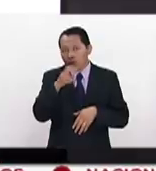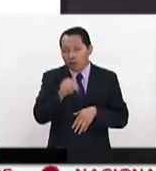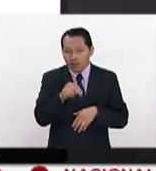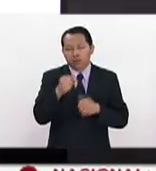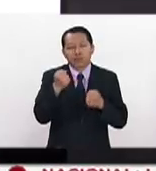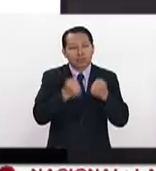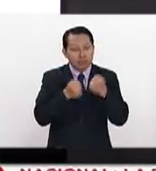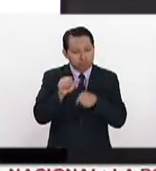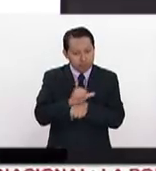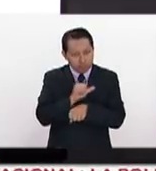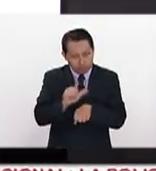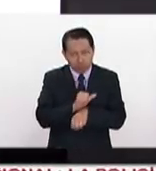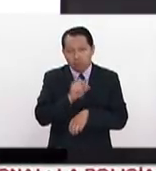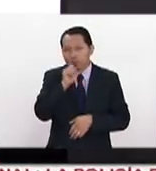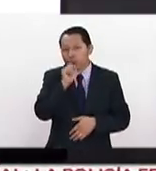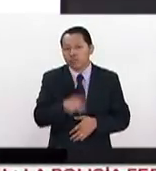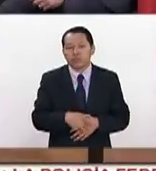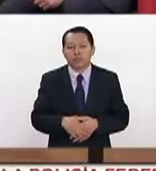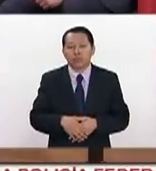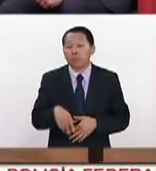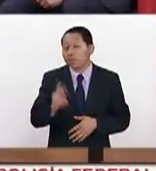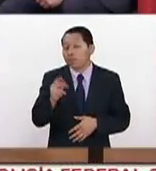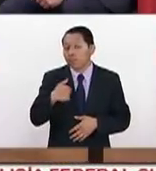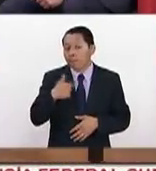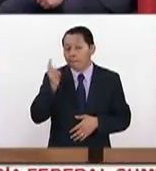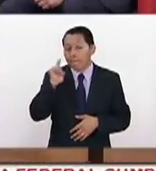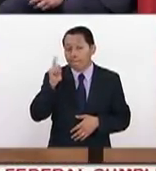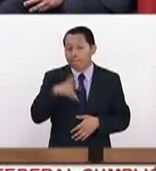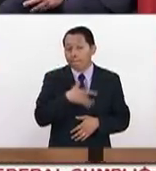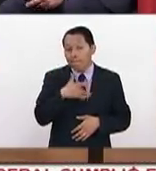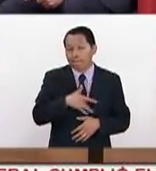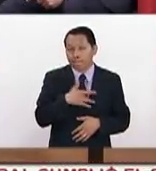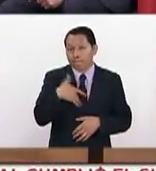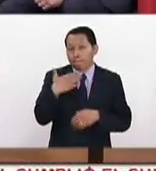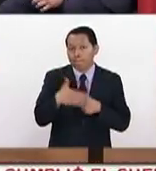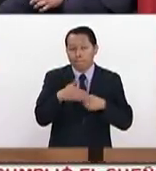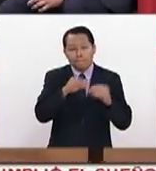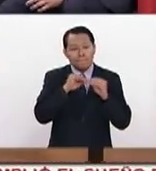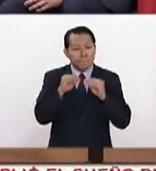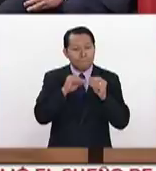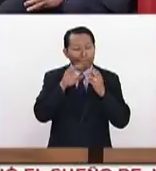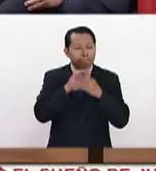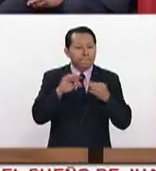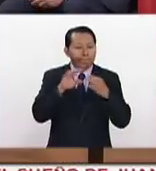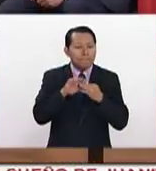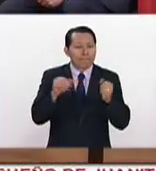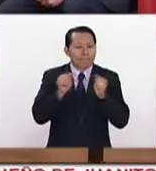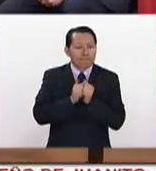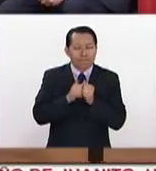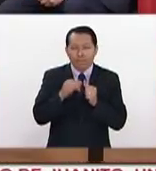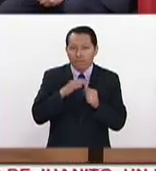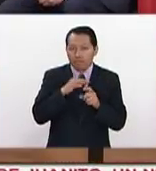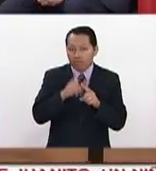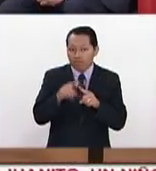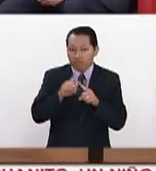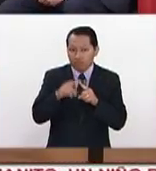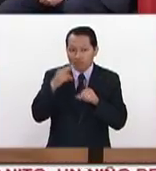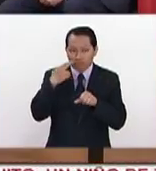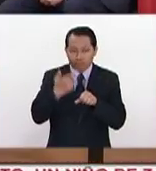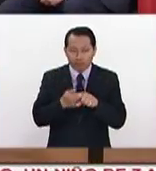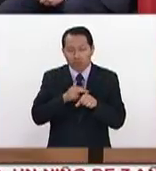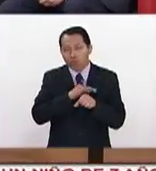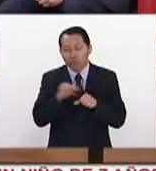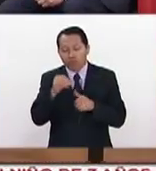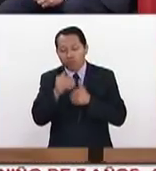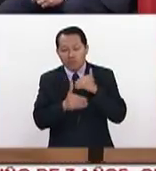sector automotriz, pero yo espero que en la próxima ronda, a partir de lo que se ha hablado entre los ministros, se logre